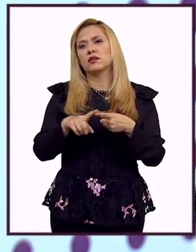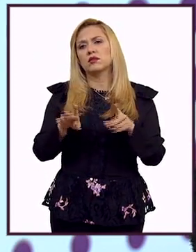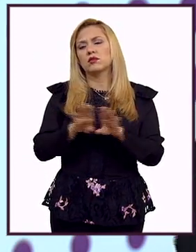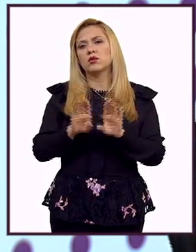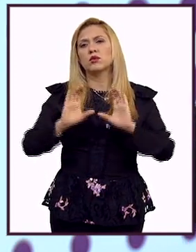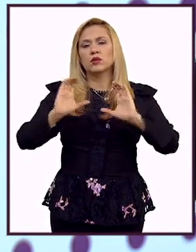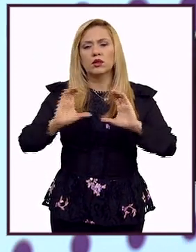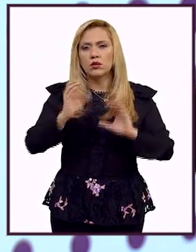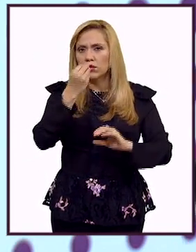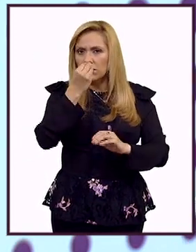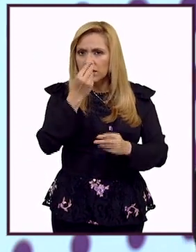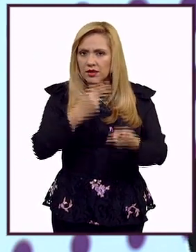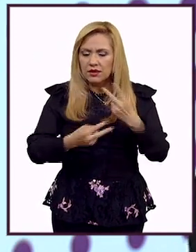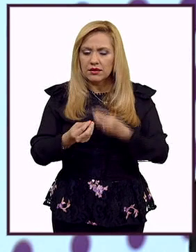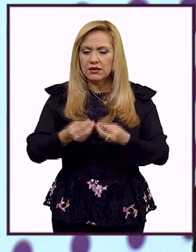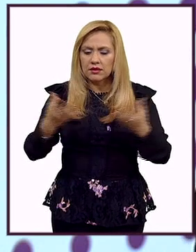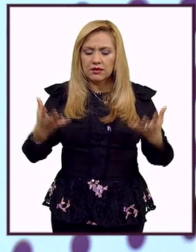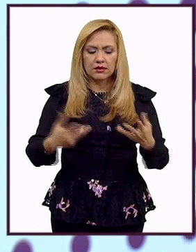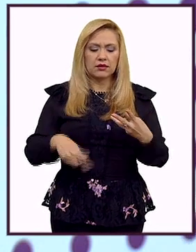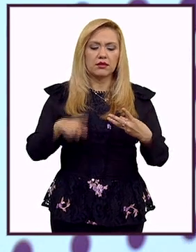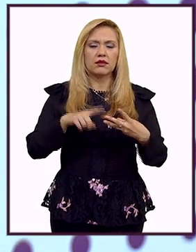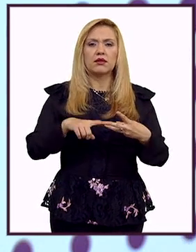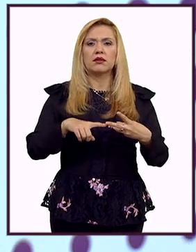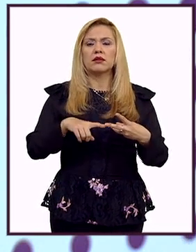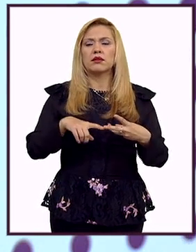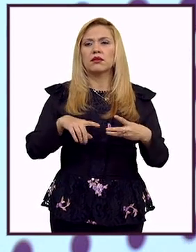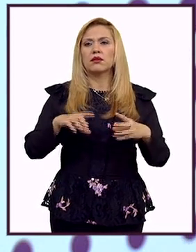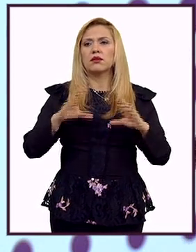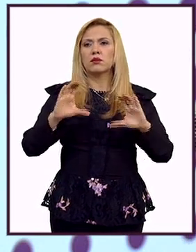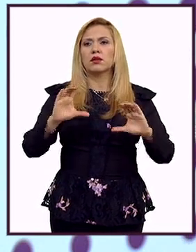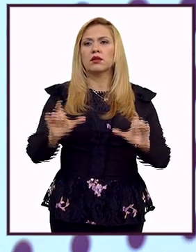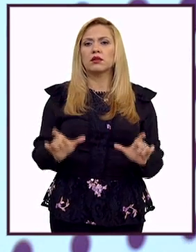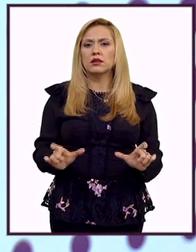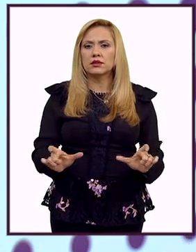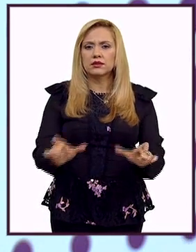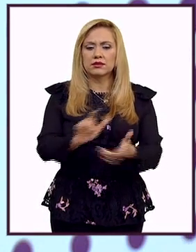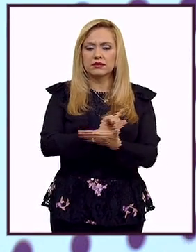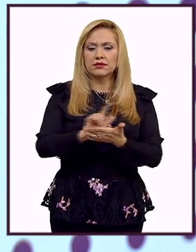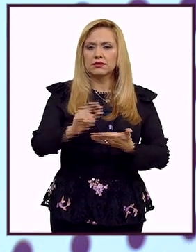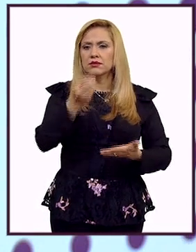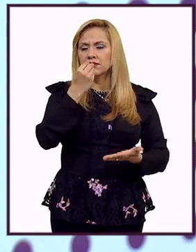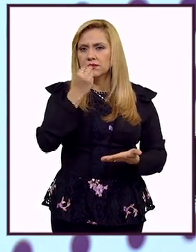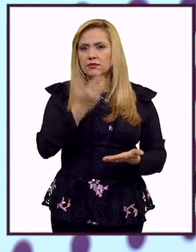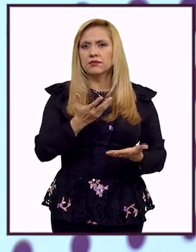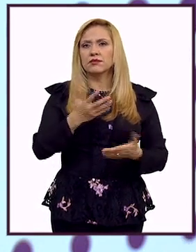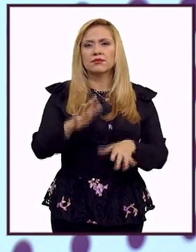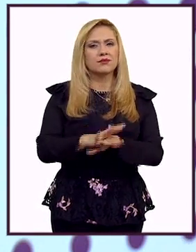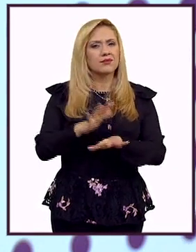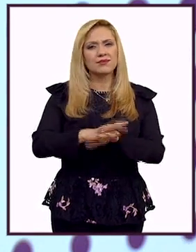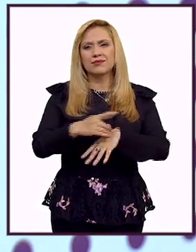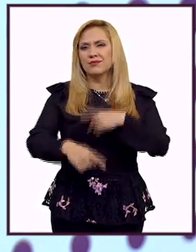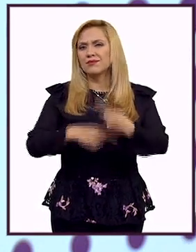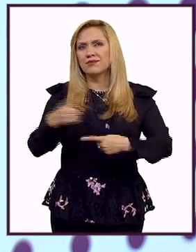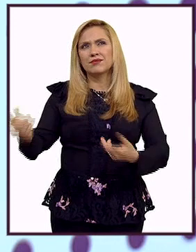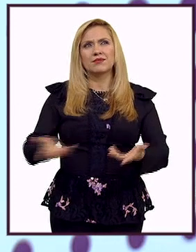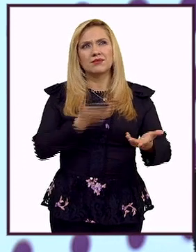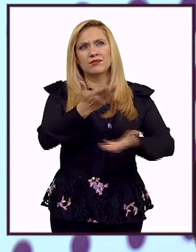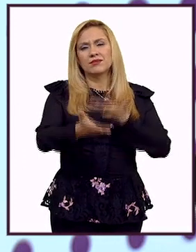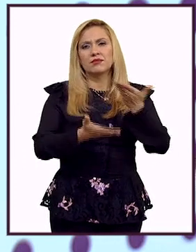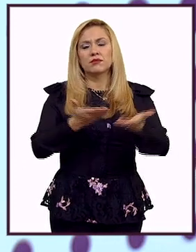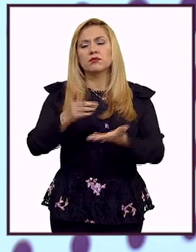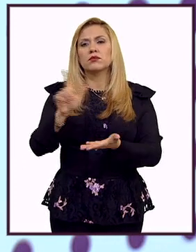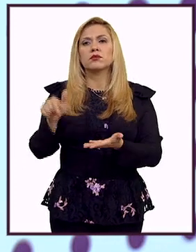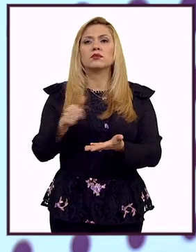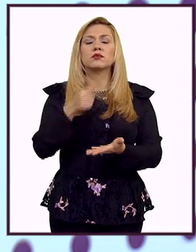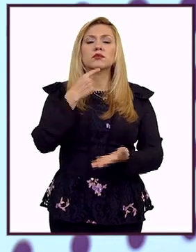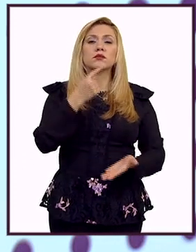seguridad alimentaria, entra el tema de la soberanía alimentaria, van como evolucionando sus demandas y llegan al tema de decir,